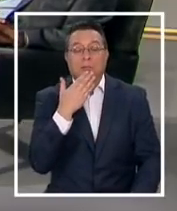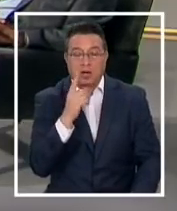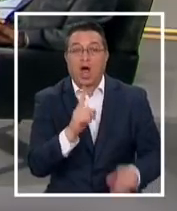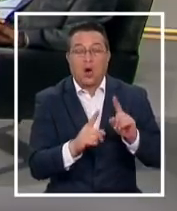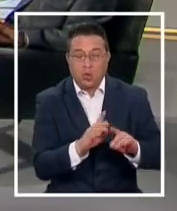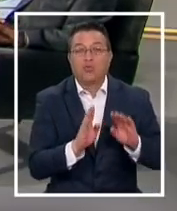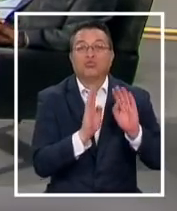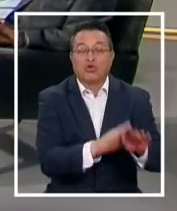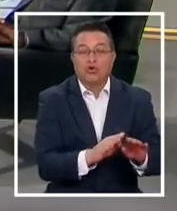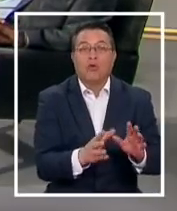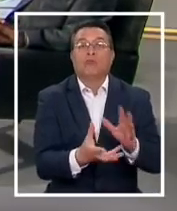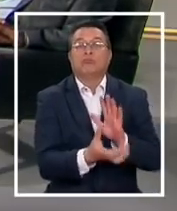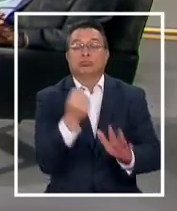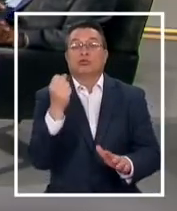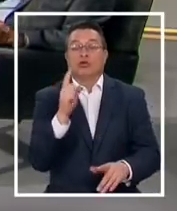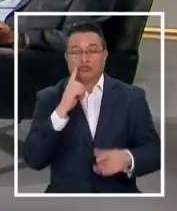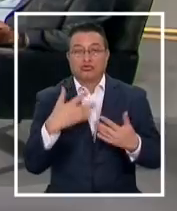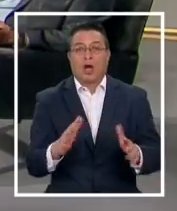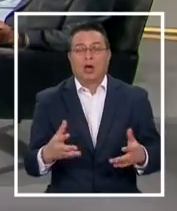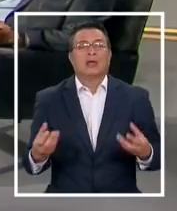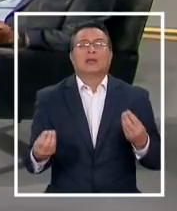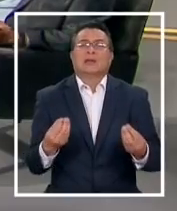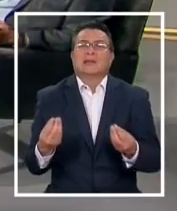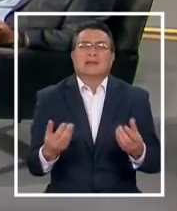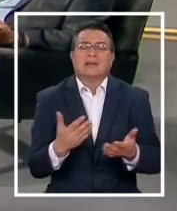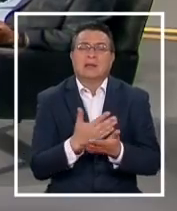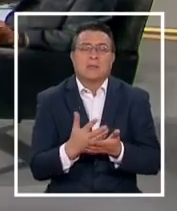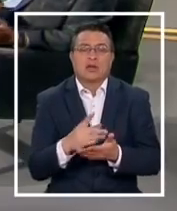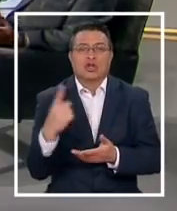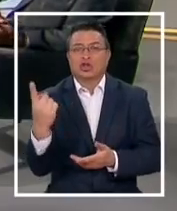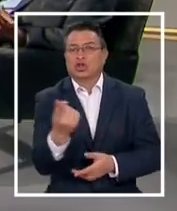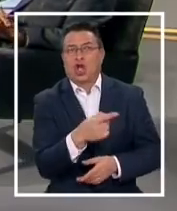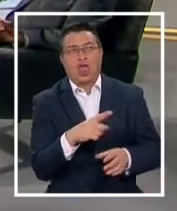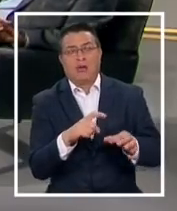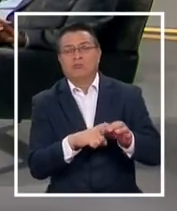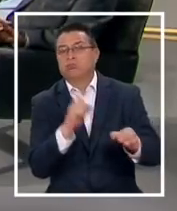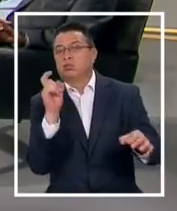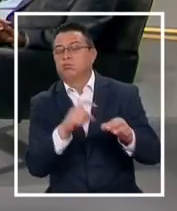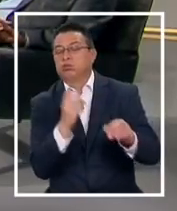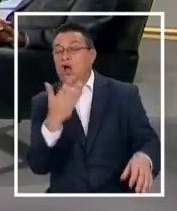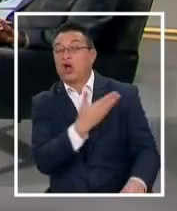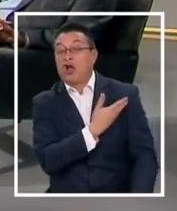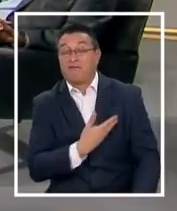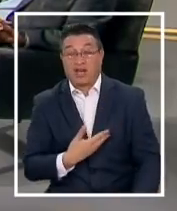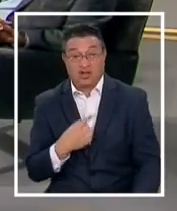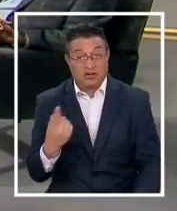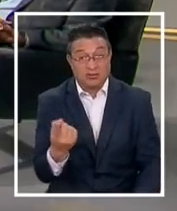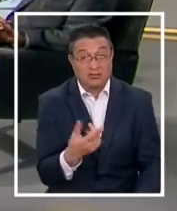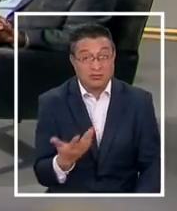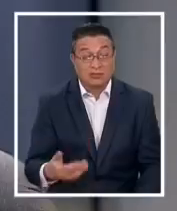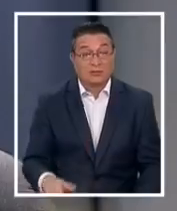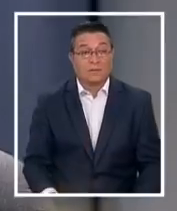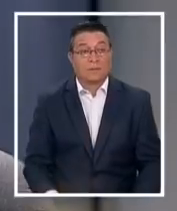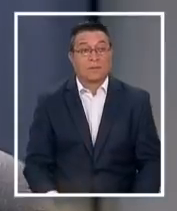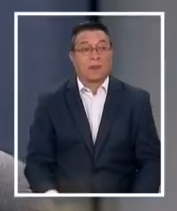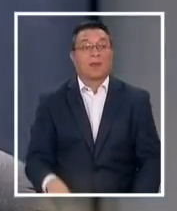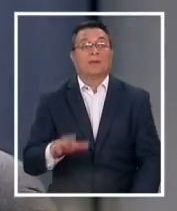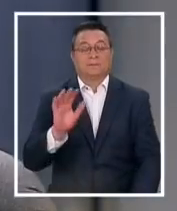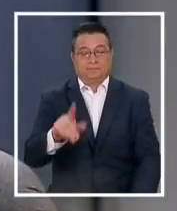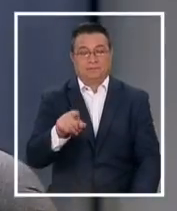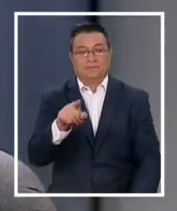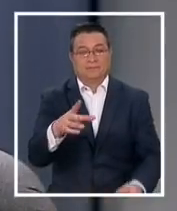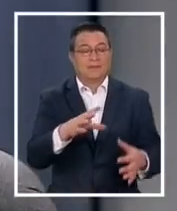algunos senadores que estaban los votos. Por lo tanto, ¿qué pasa ahí? ¿Hay una desafección por parte de los partidos con el gobierno? A ver, yo creo que se da un fenómeno